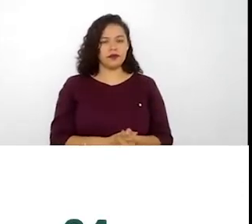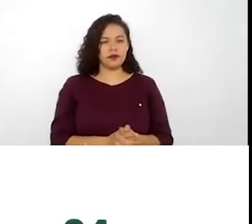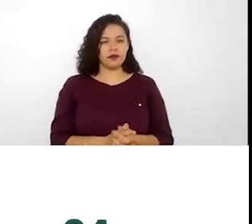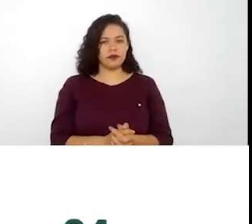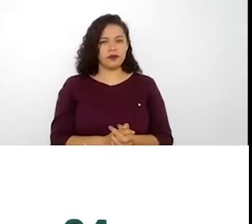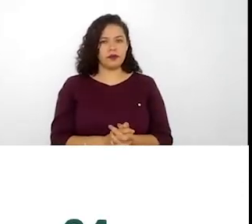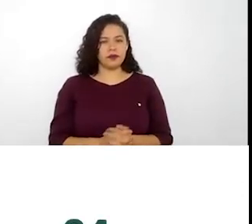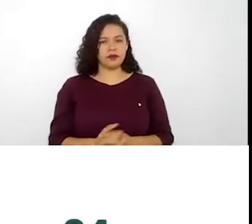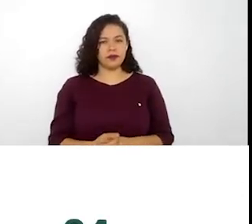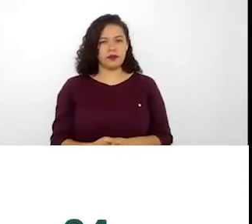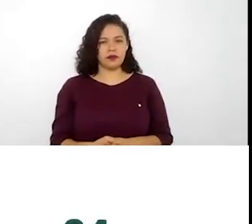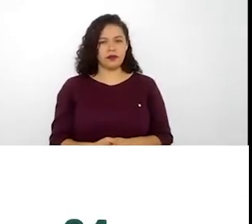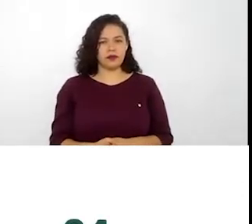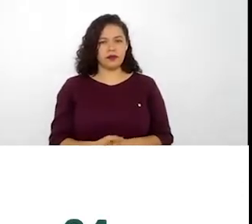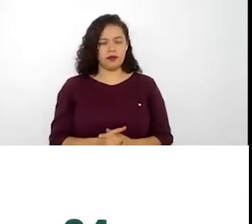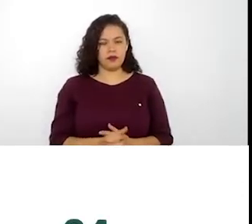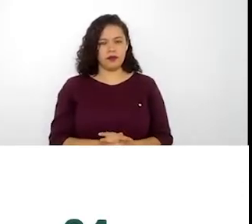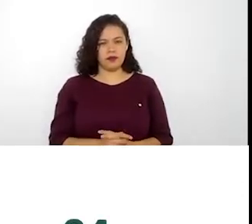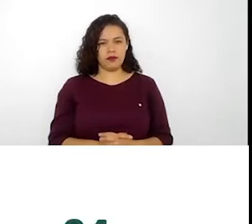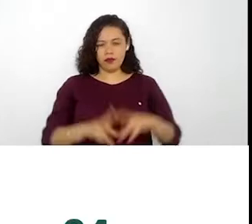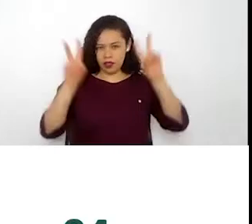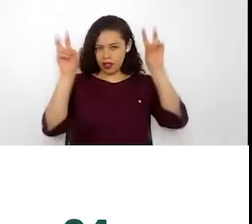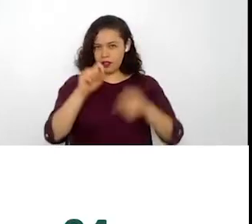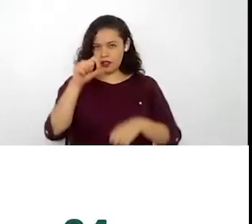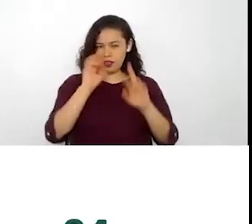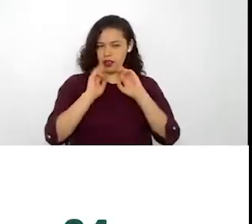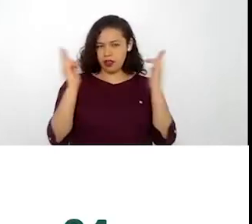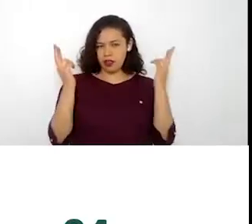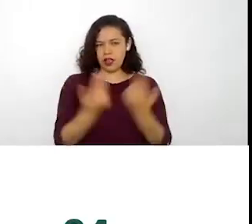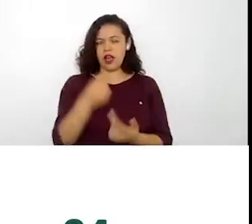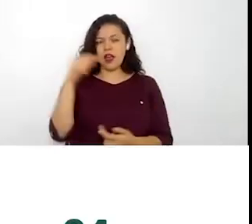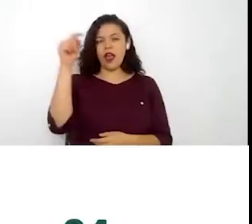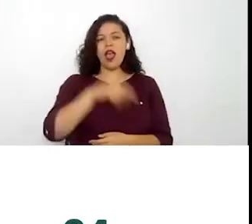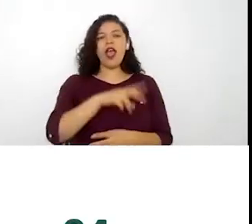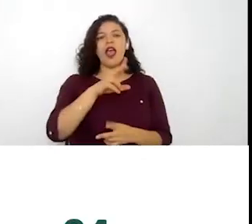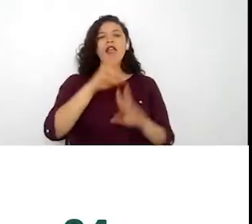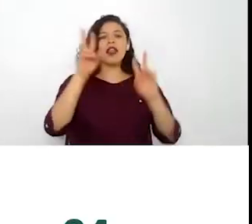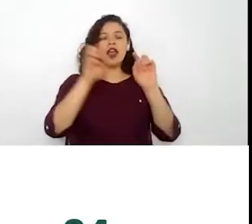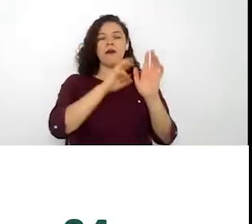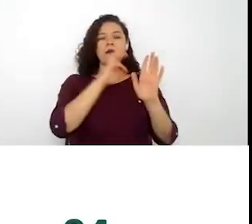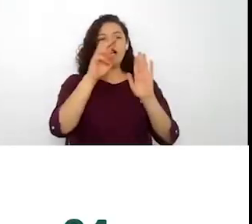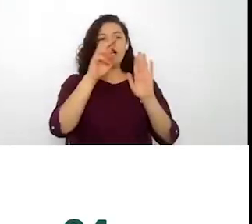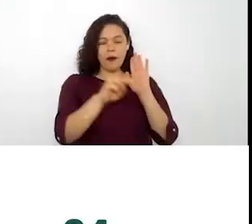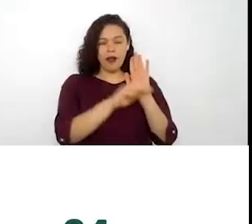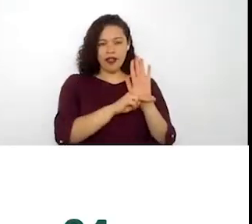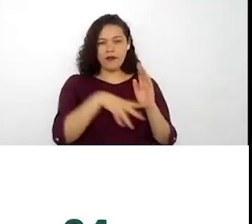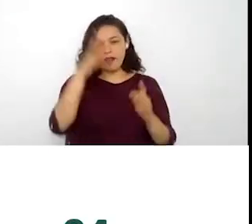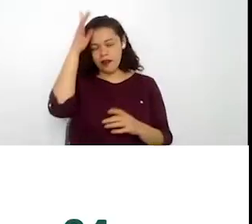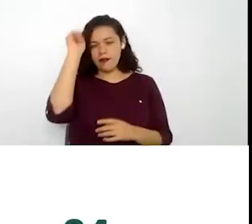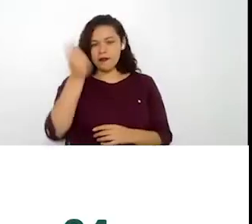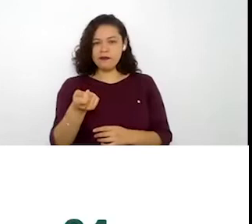el contenido de esta sesión es el marco normativo del marco conceptual